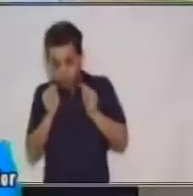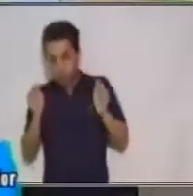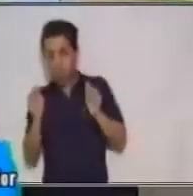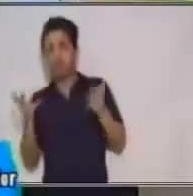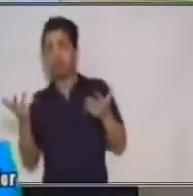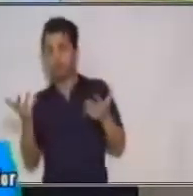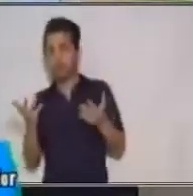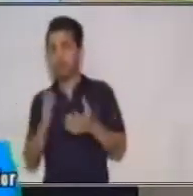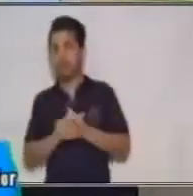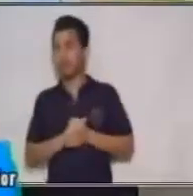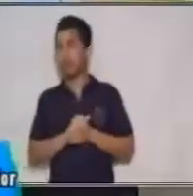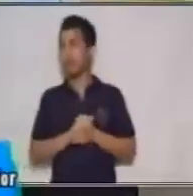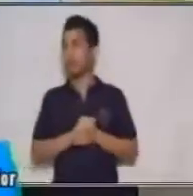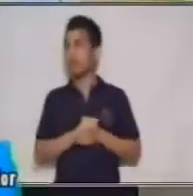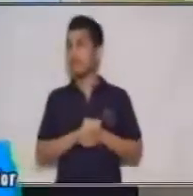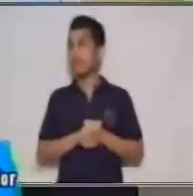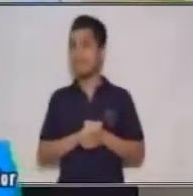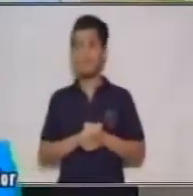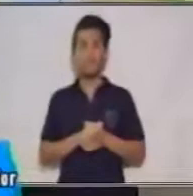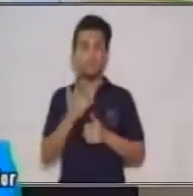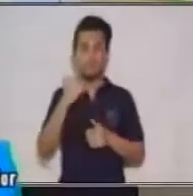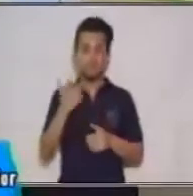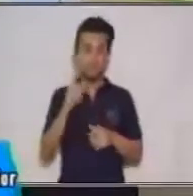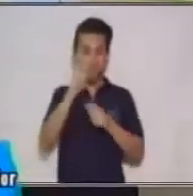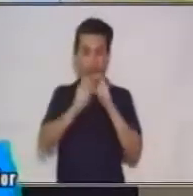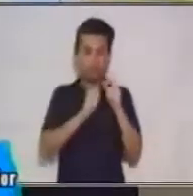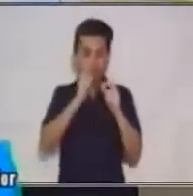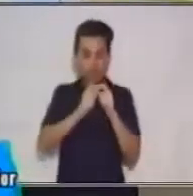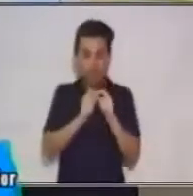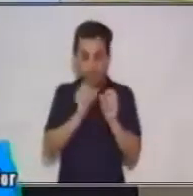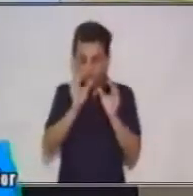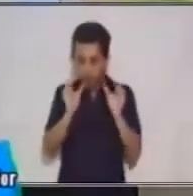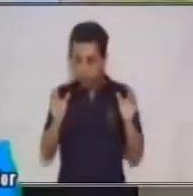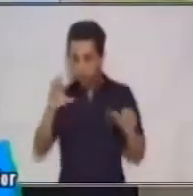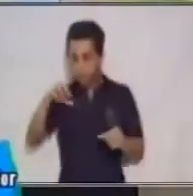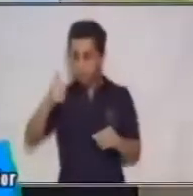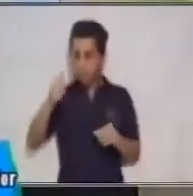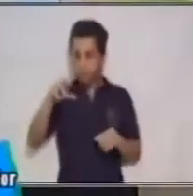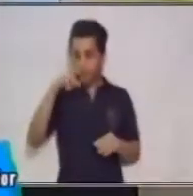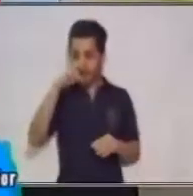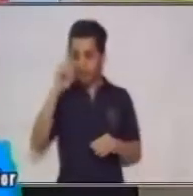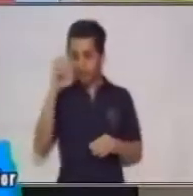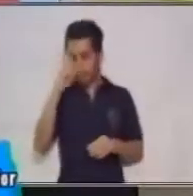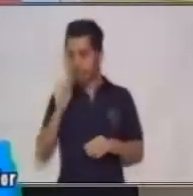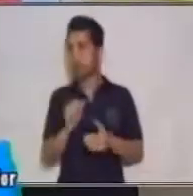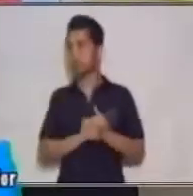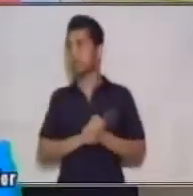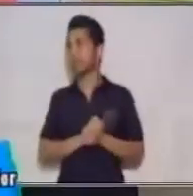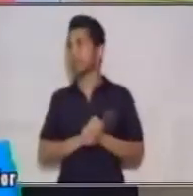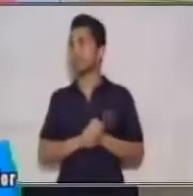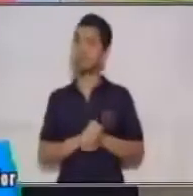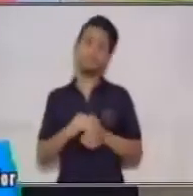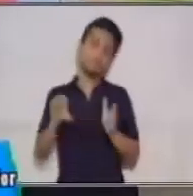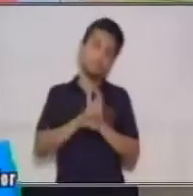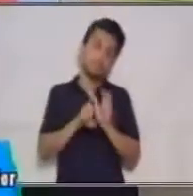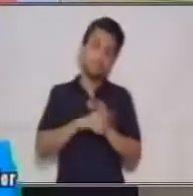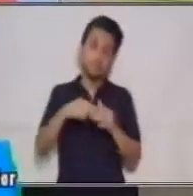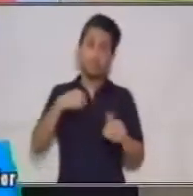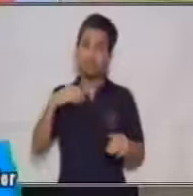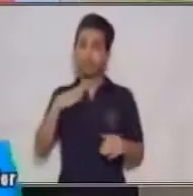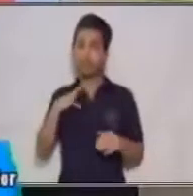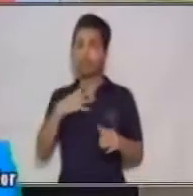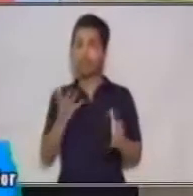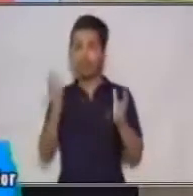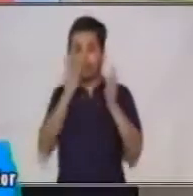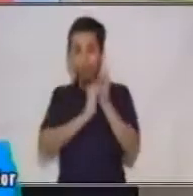esta, aunque estén divididas exactamente iguales. Ahora, si yo tengo una silueta de una